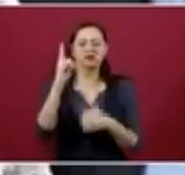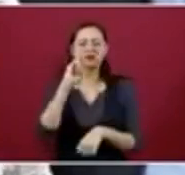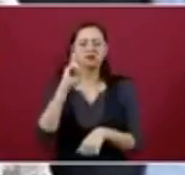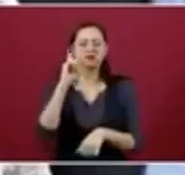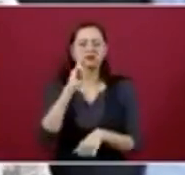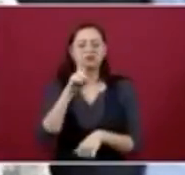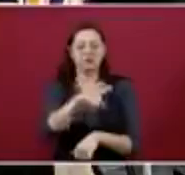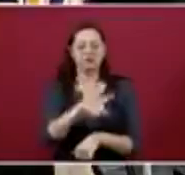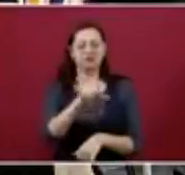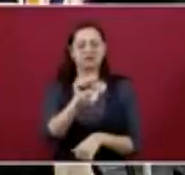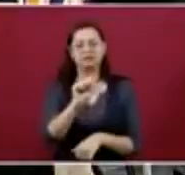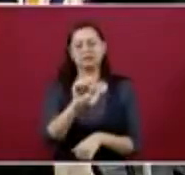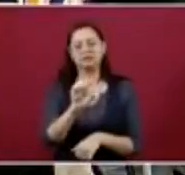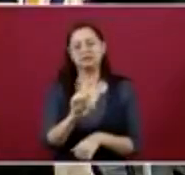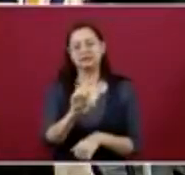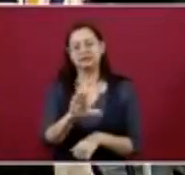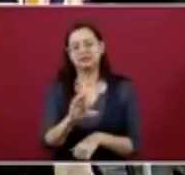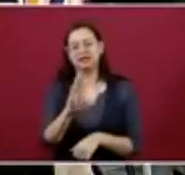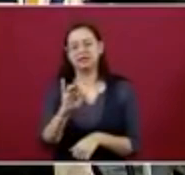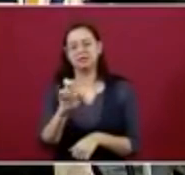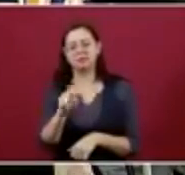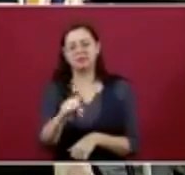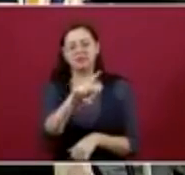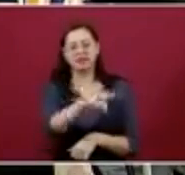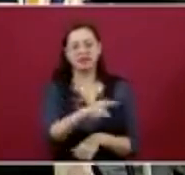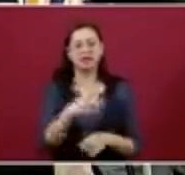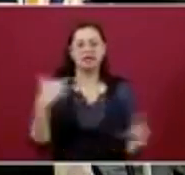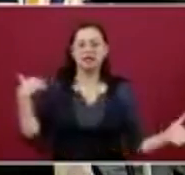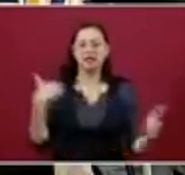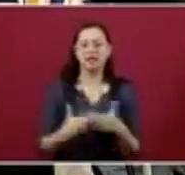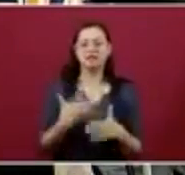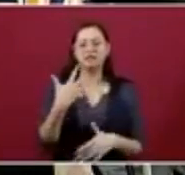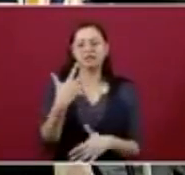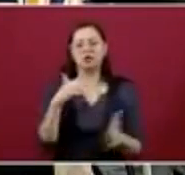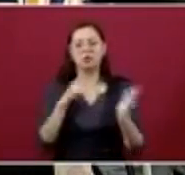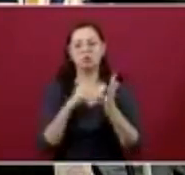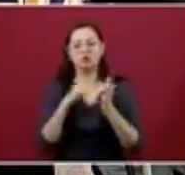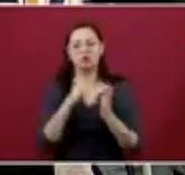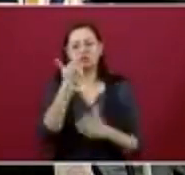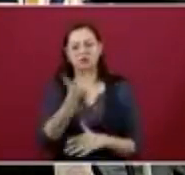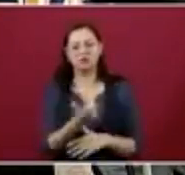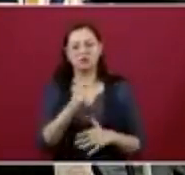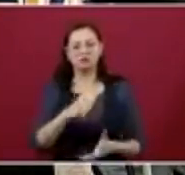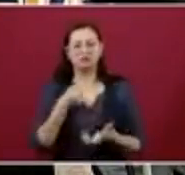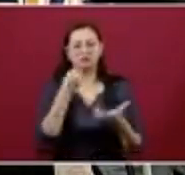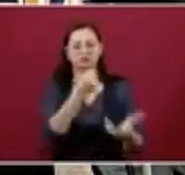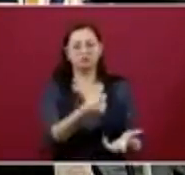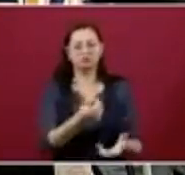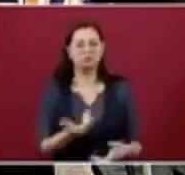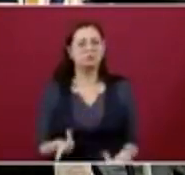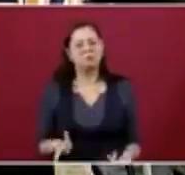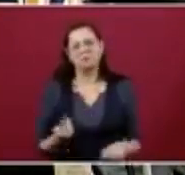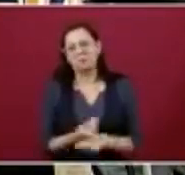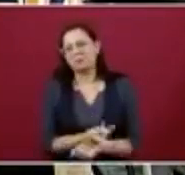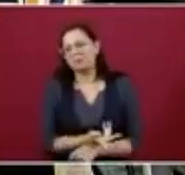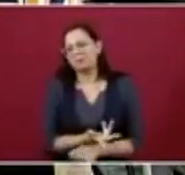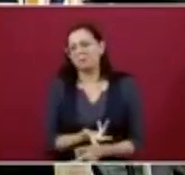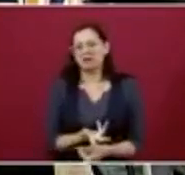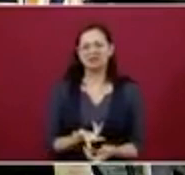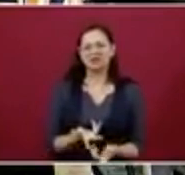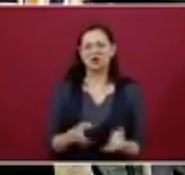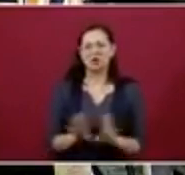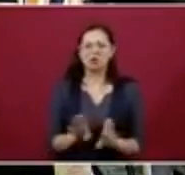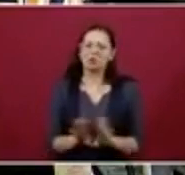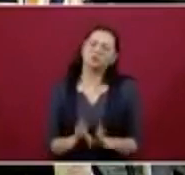del Bienestar, recibió en los últimos años 5 millones de pesos. ¿Cuál es entonces